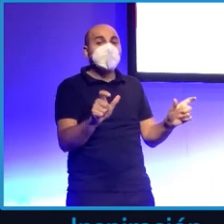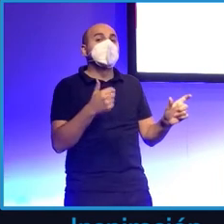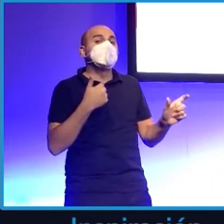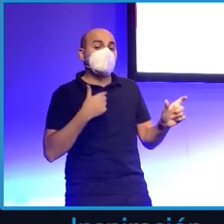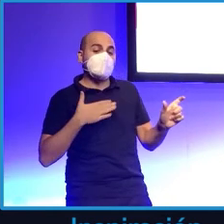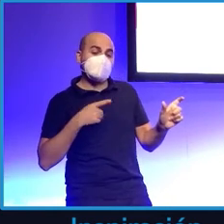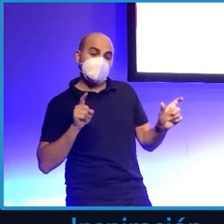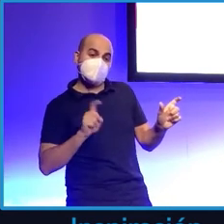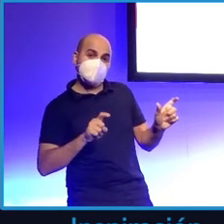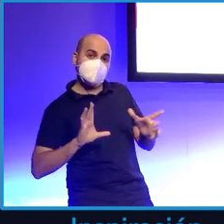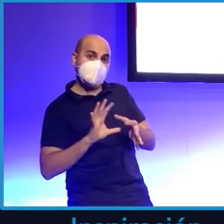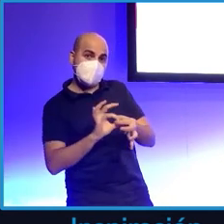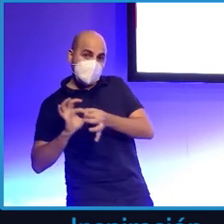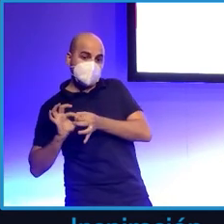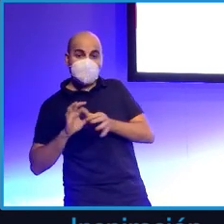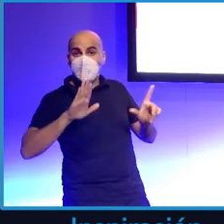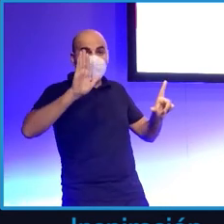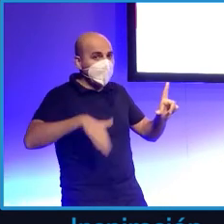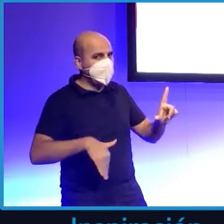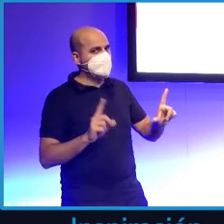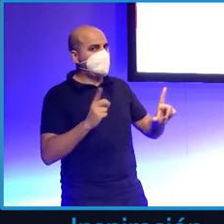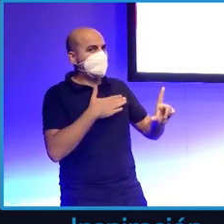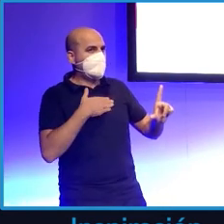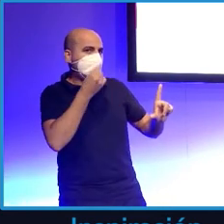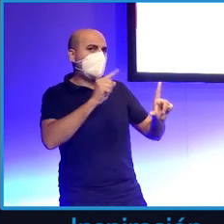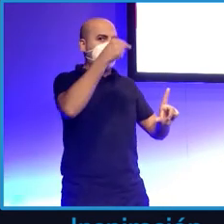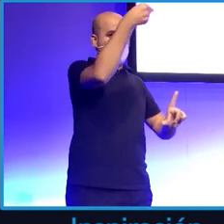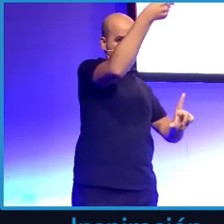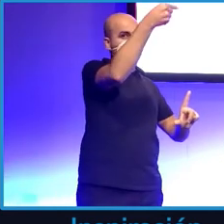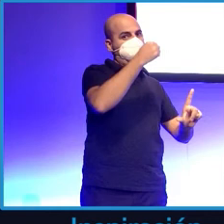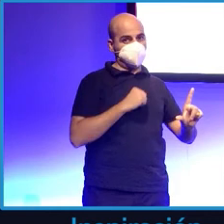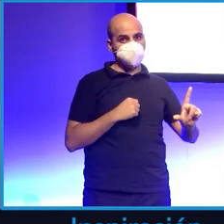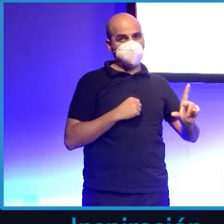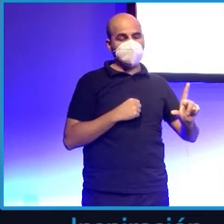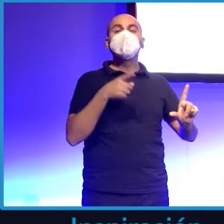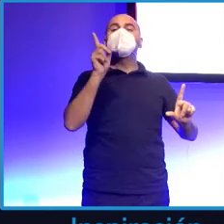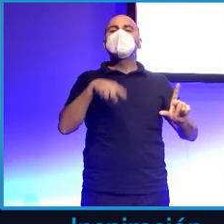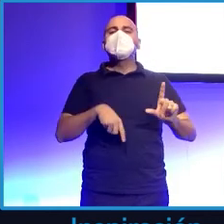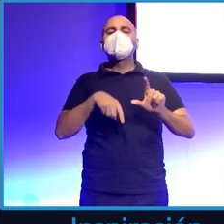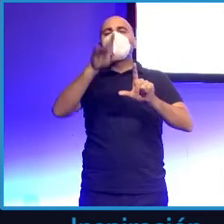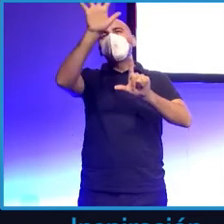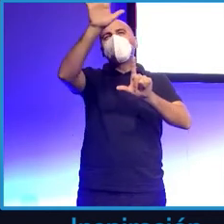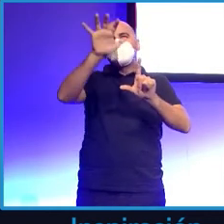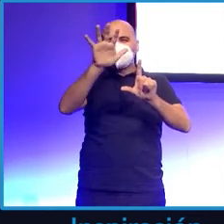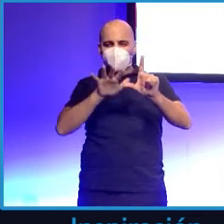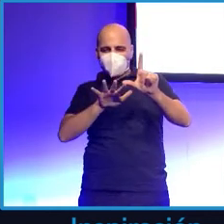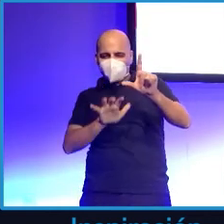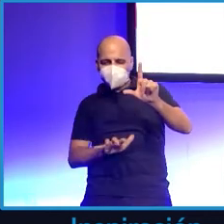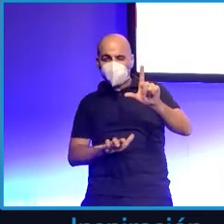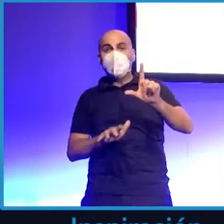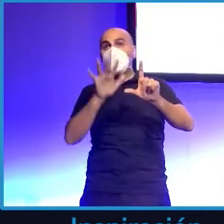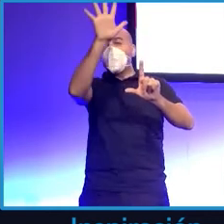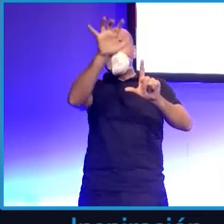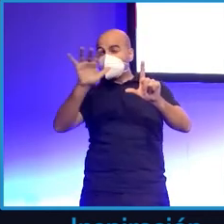tanto ojo con esto el contexto importante también que tengamos un enlace y que el texto que hay alrededor google lo va a leer